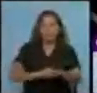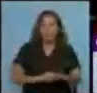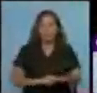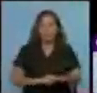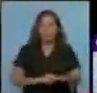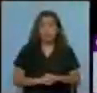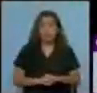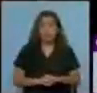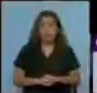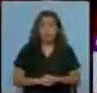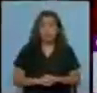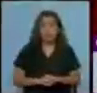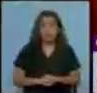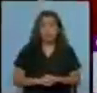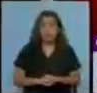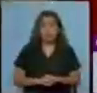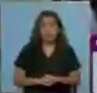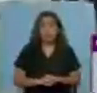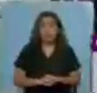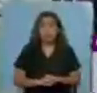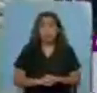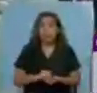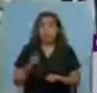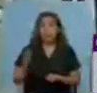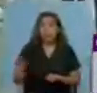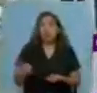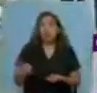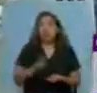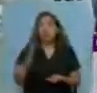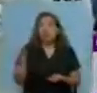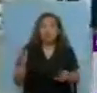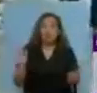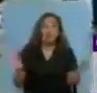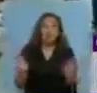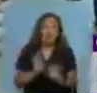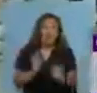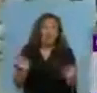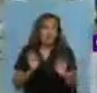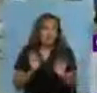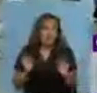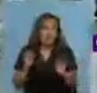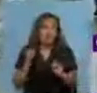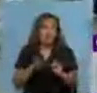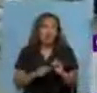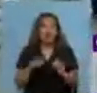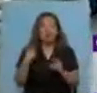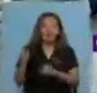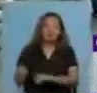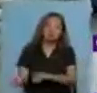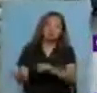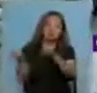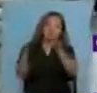pese a que eso no sirve para nada, lo hemos